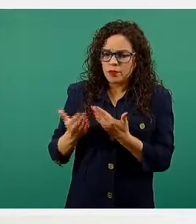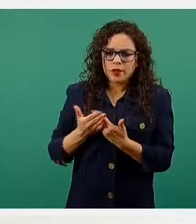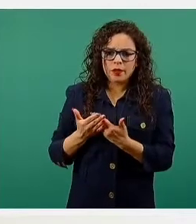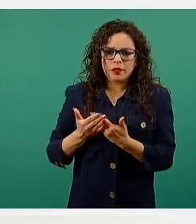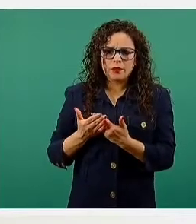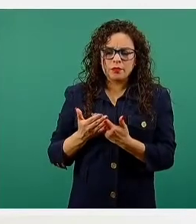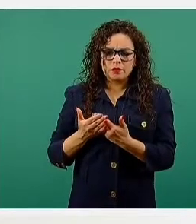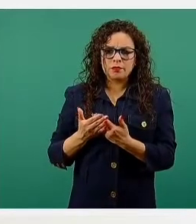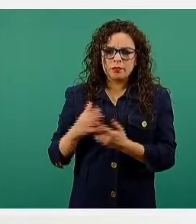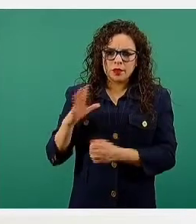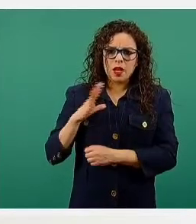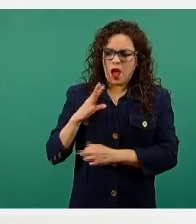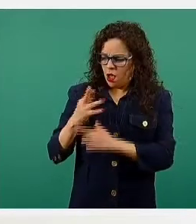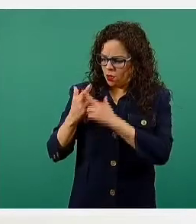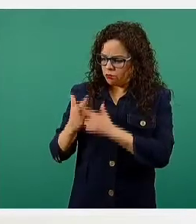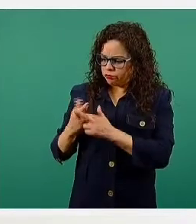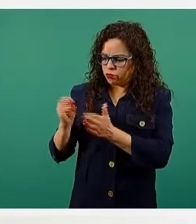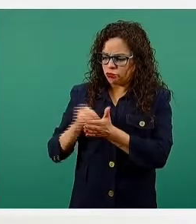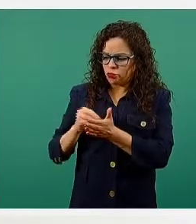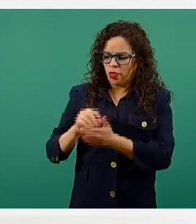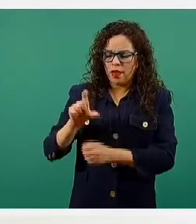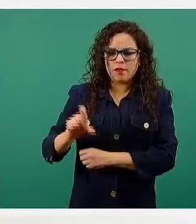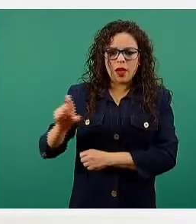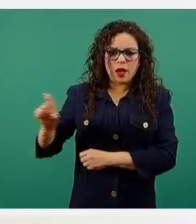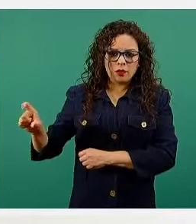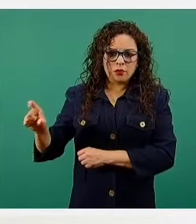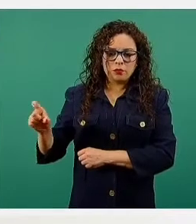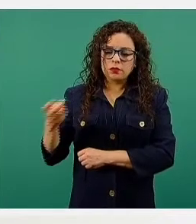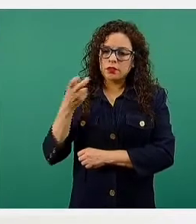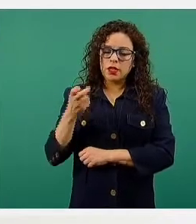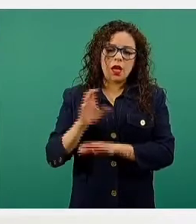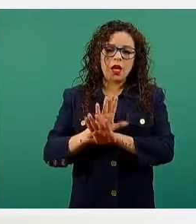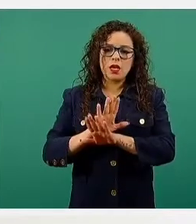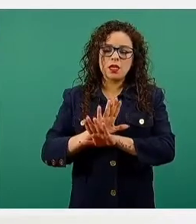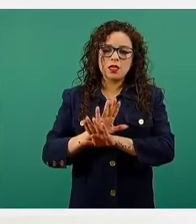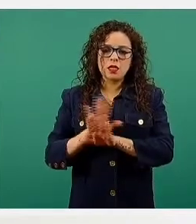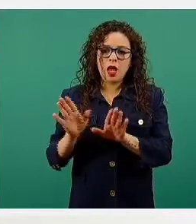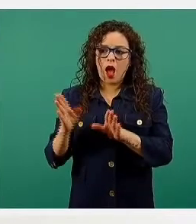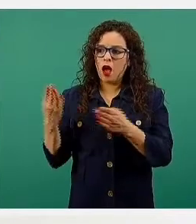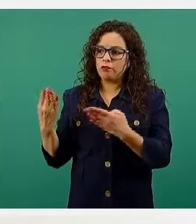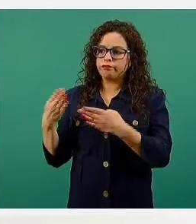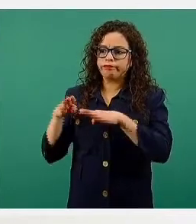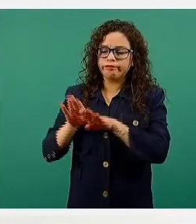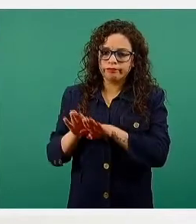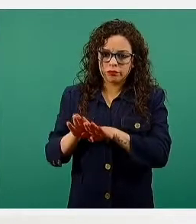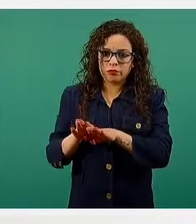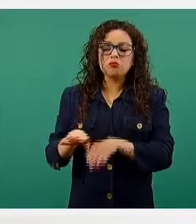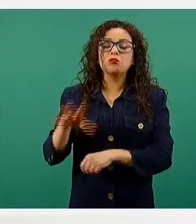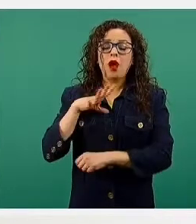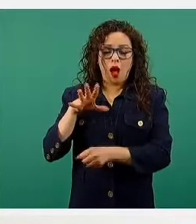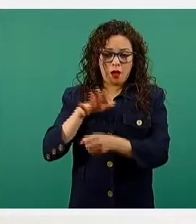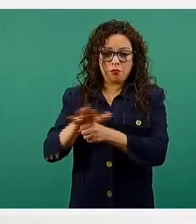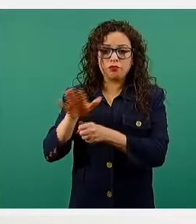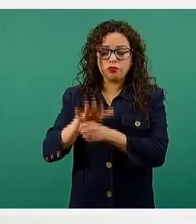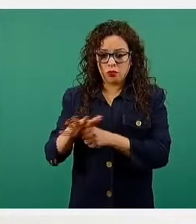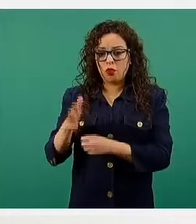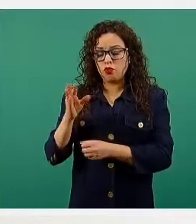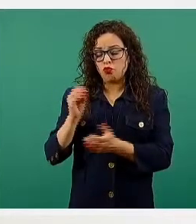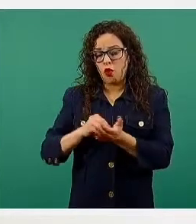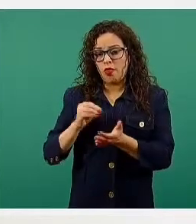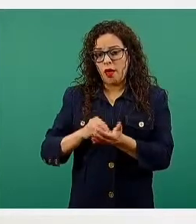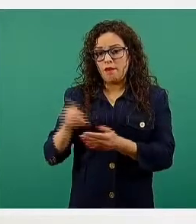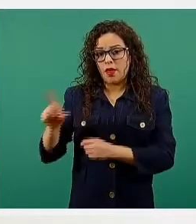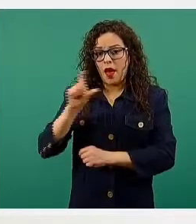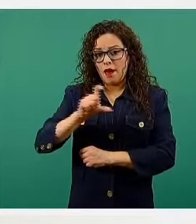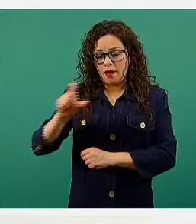todavía existencias de vacuna y cerraron los puestos de vacunación todavía teniendo suficiencia. Pero